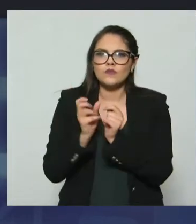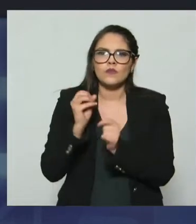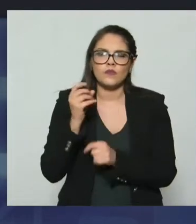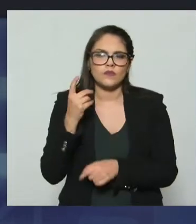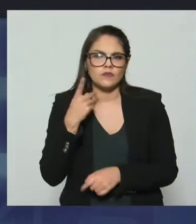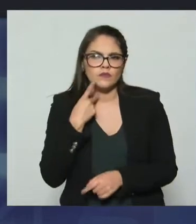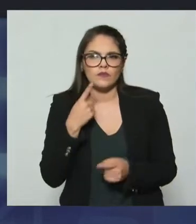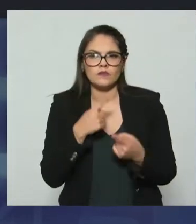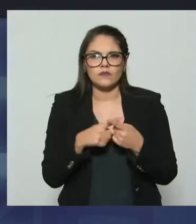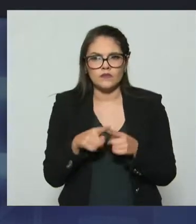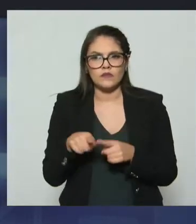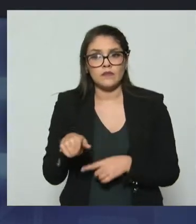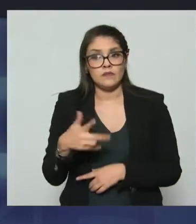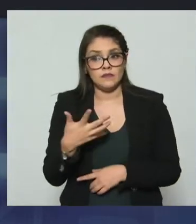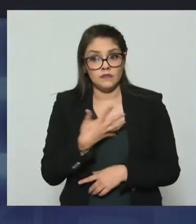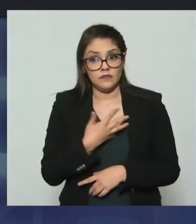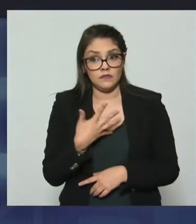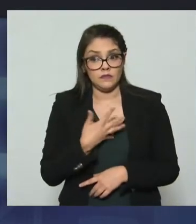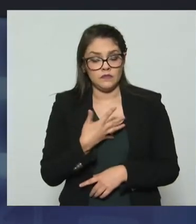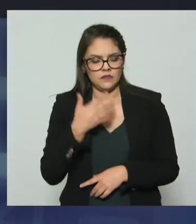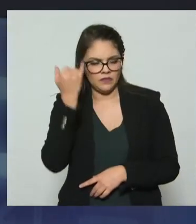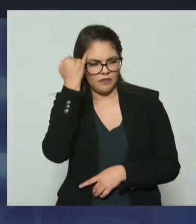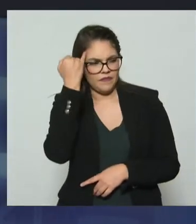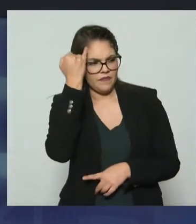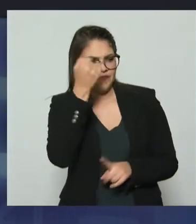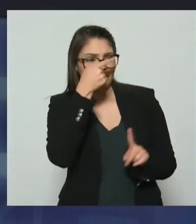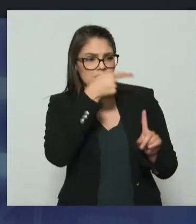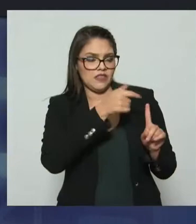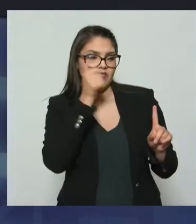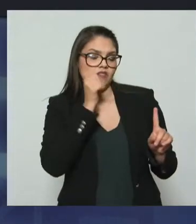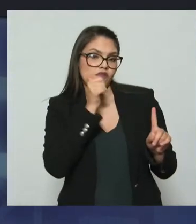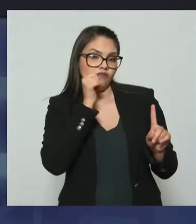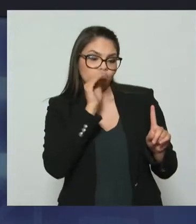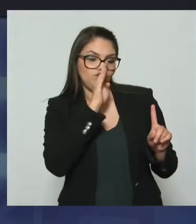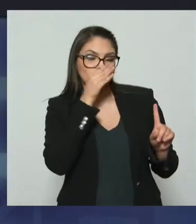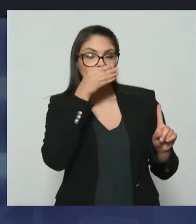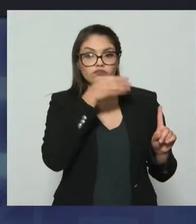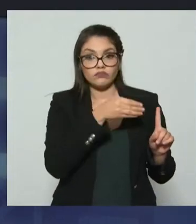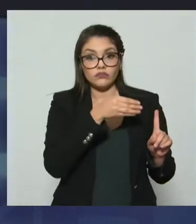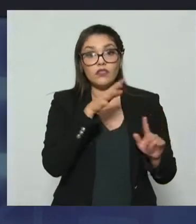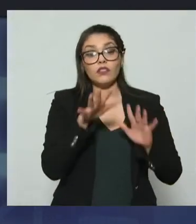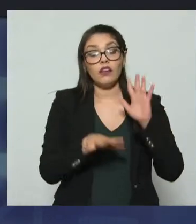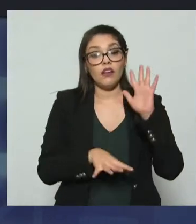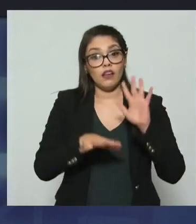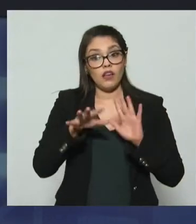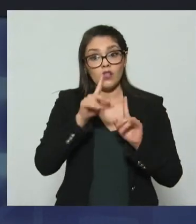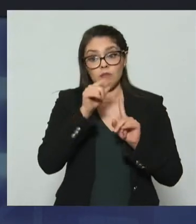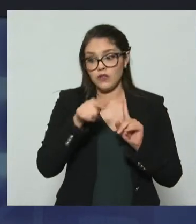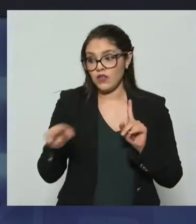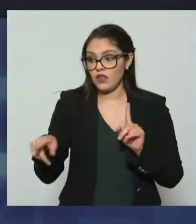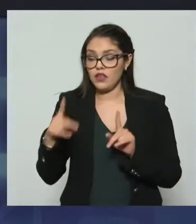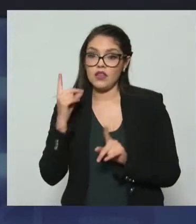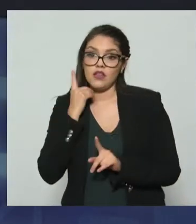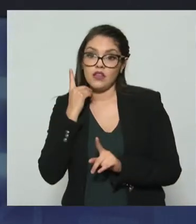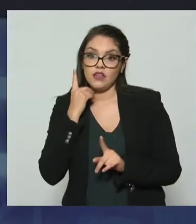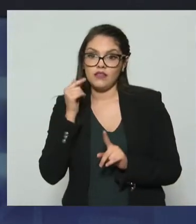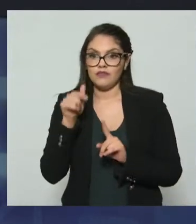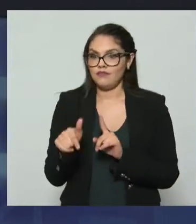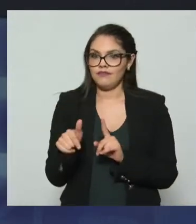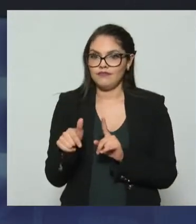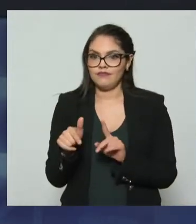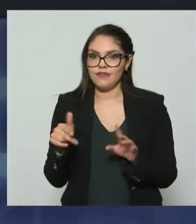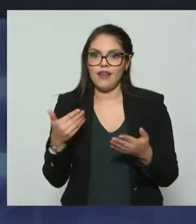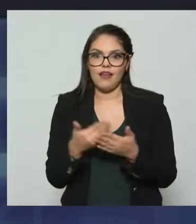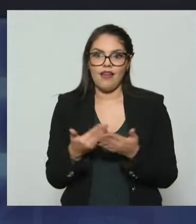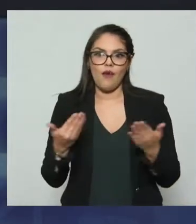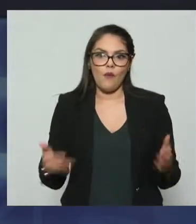específico traes alguna carga ideológica la mayor parte de las veces, lo cierto es que al volverte legislador eres legislador de todos los ciudadanos,